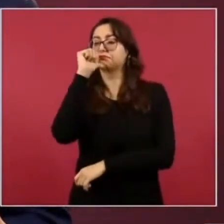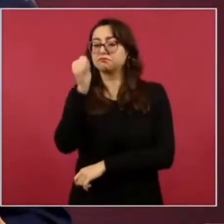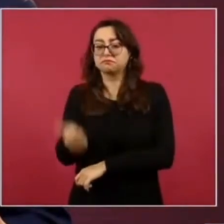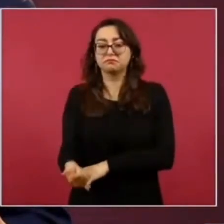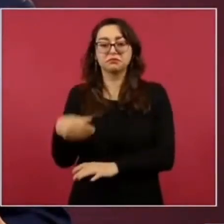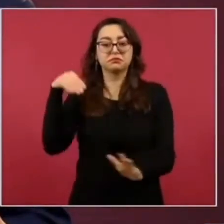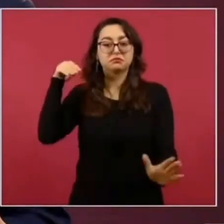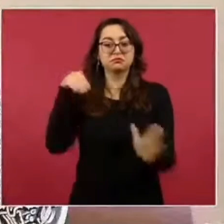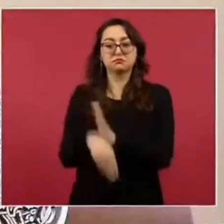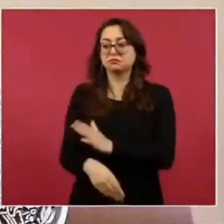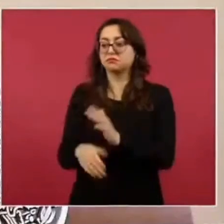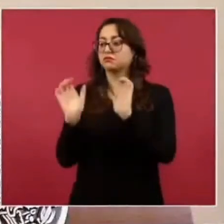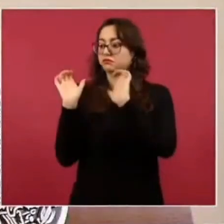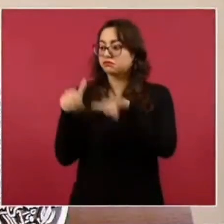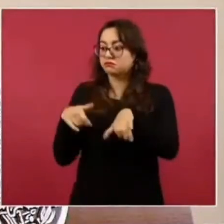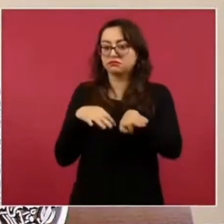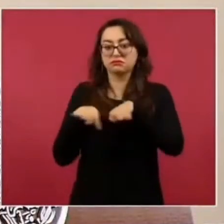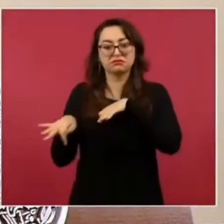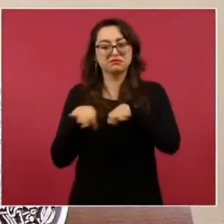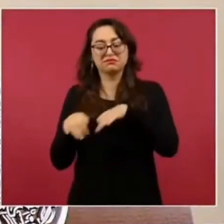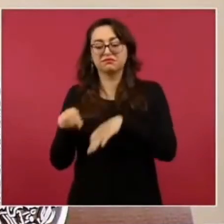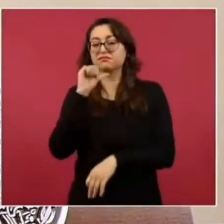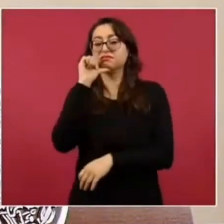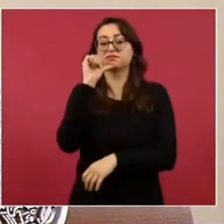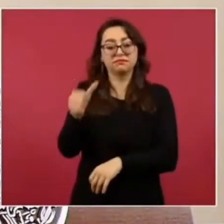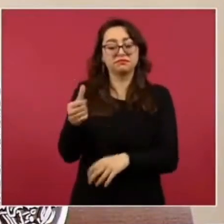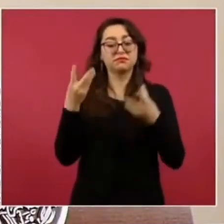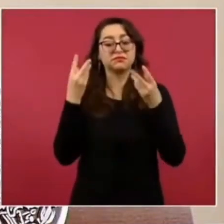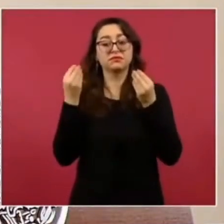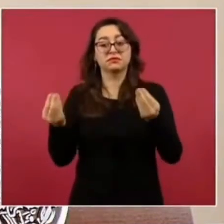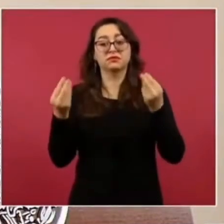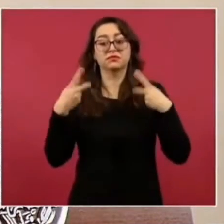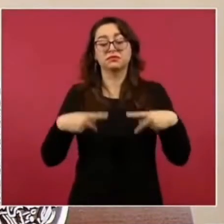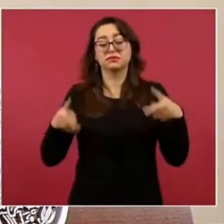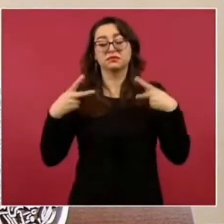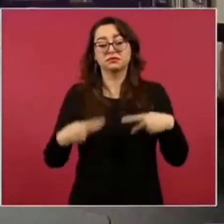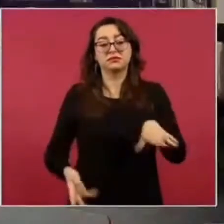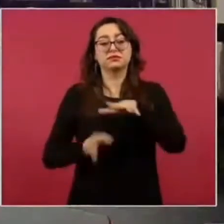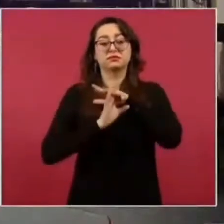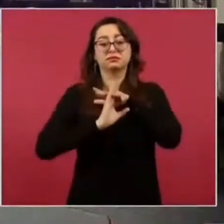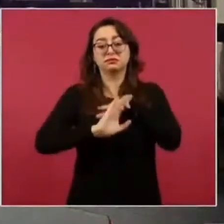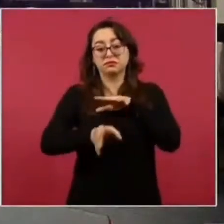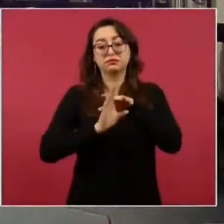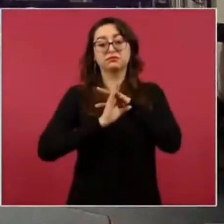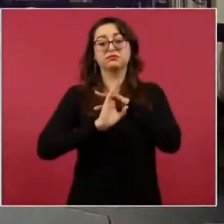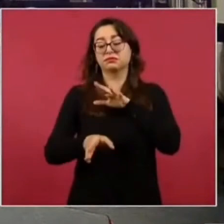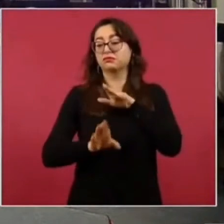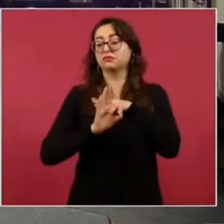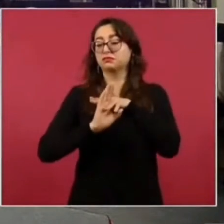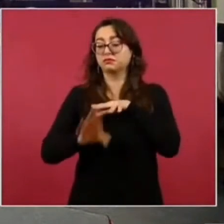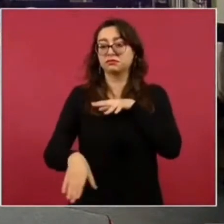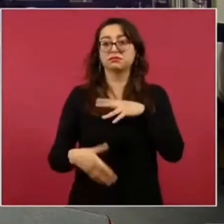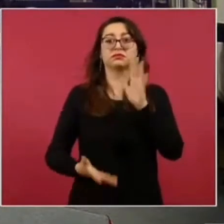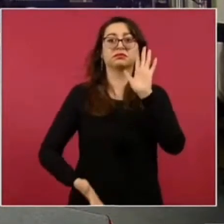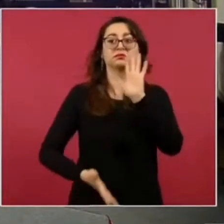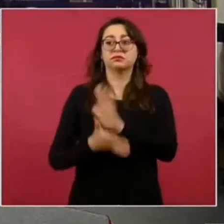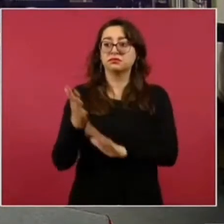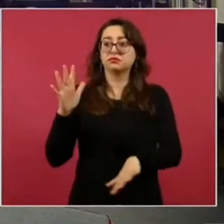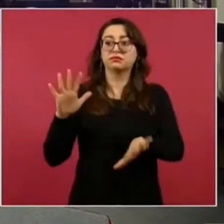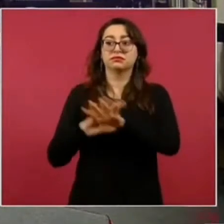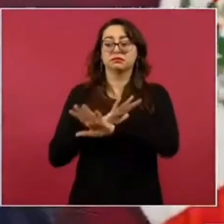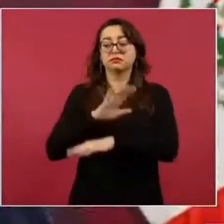y sin empleo. La gente tenía que irse a buscar la vida a Cancún